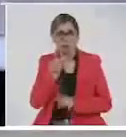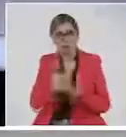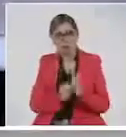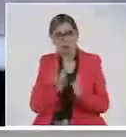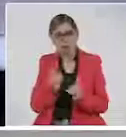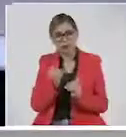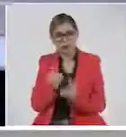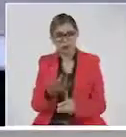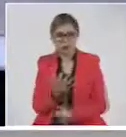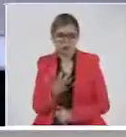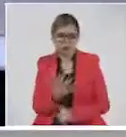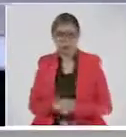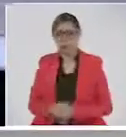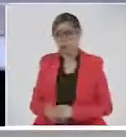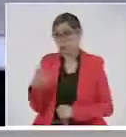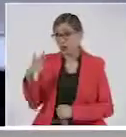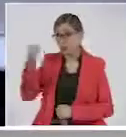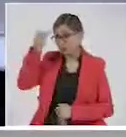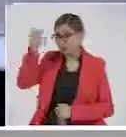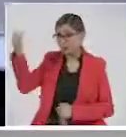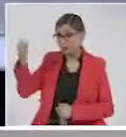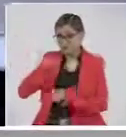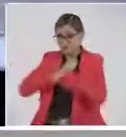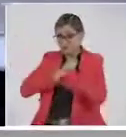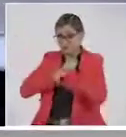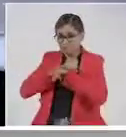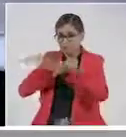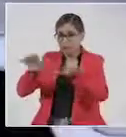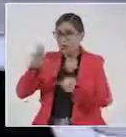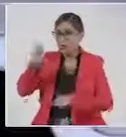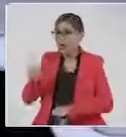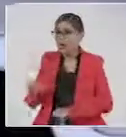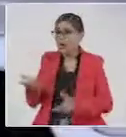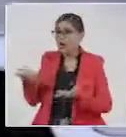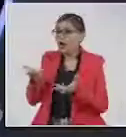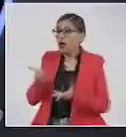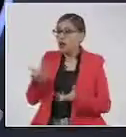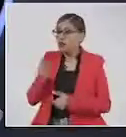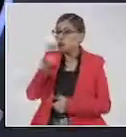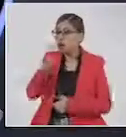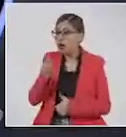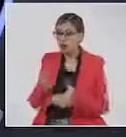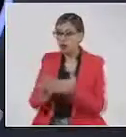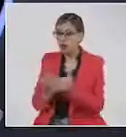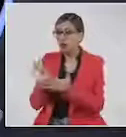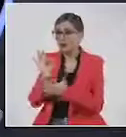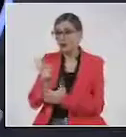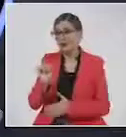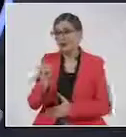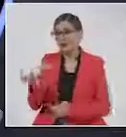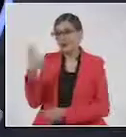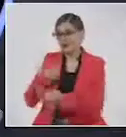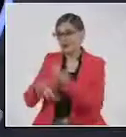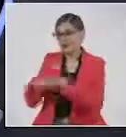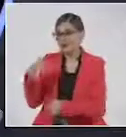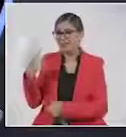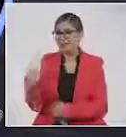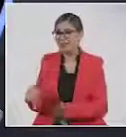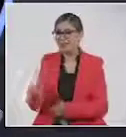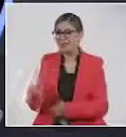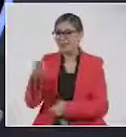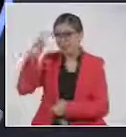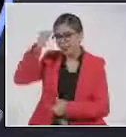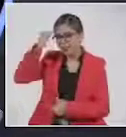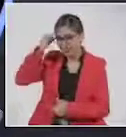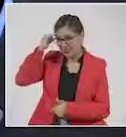La idea, ¿no?, que se difunda, que se conozca. Exacto. Lo que se está haciendo en Jalisco, en el municipio de Tonalá. Y aquí nos acompaña un tastuán, ¿sí? Es Rodolfo